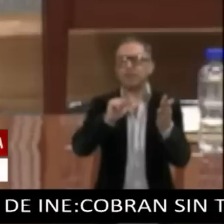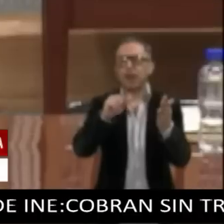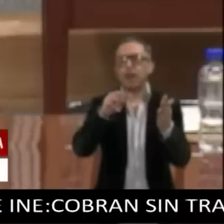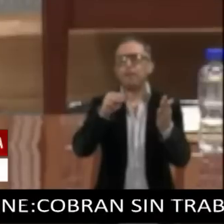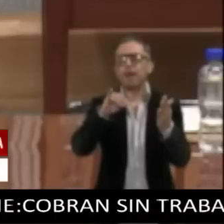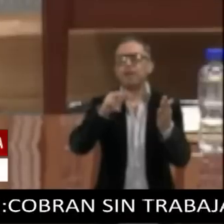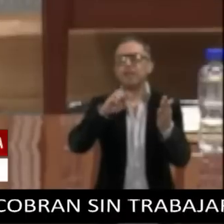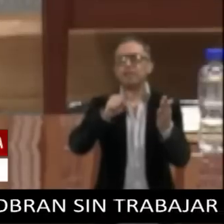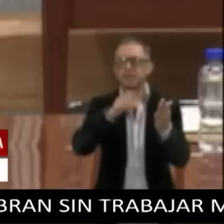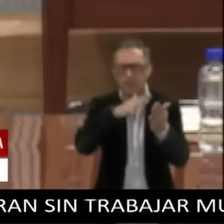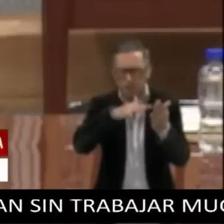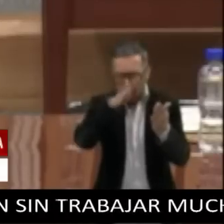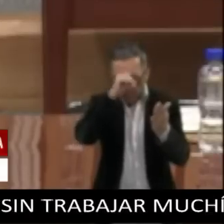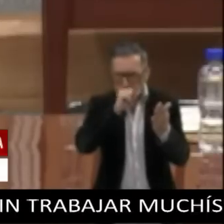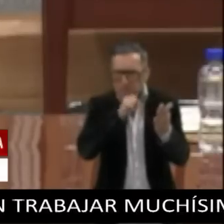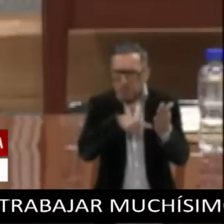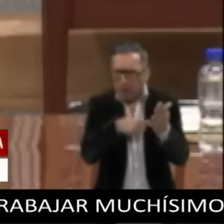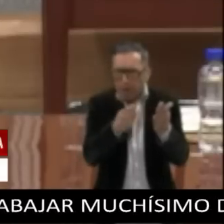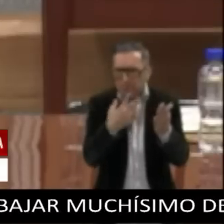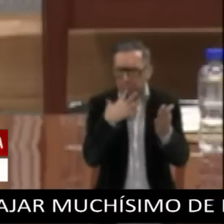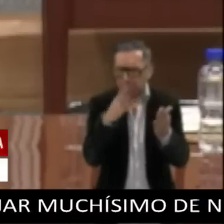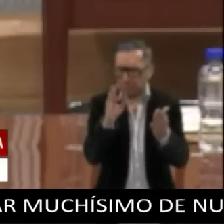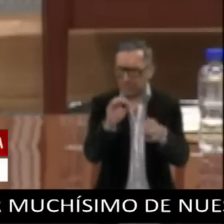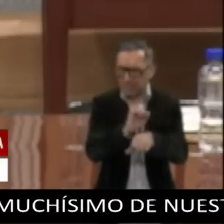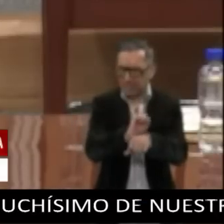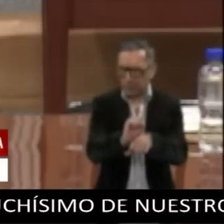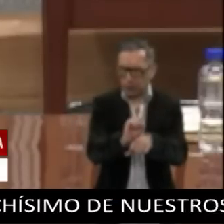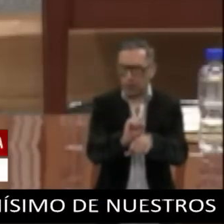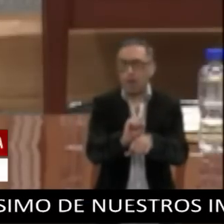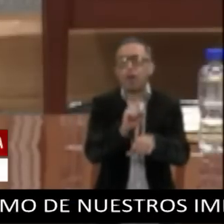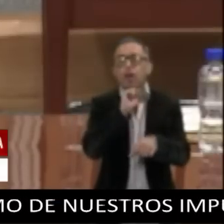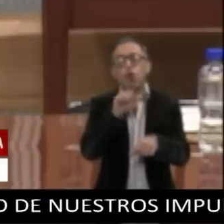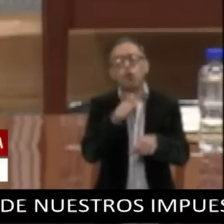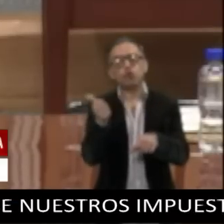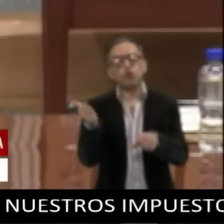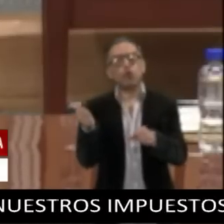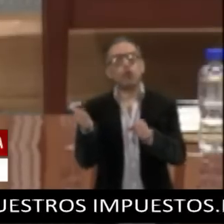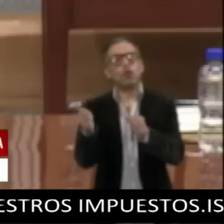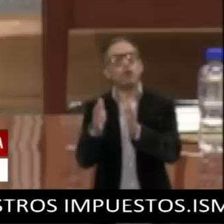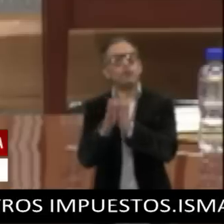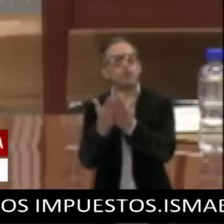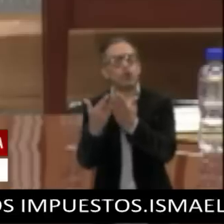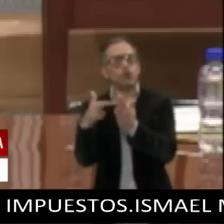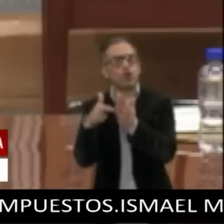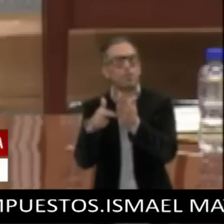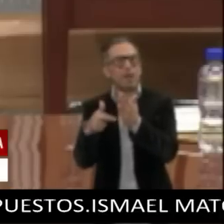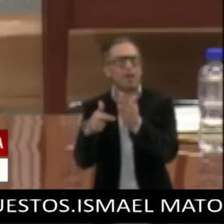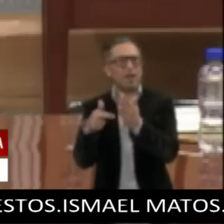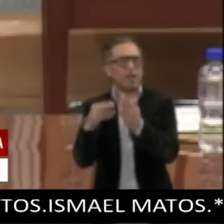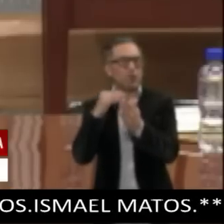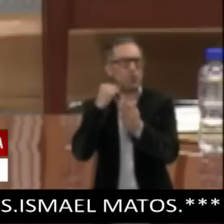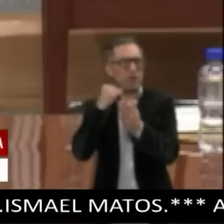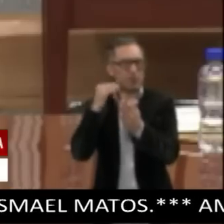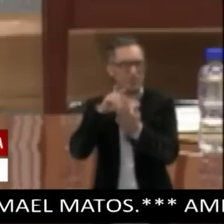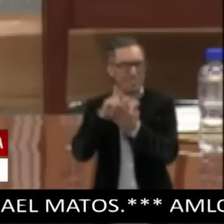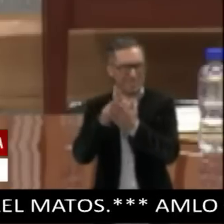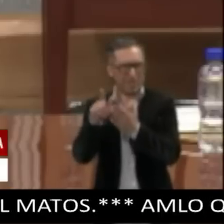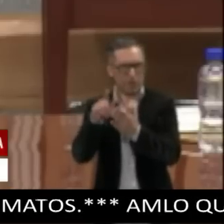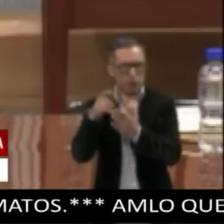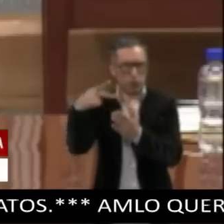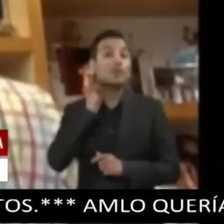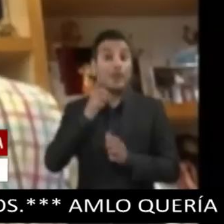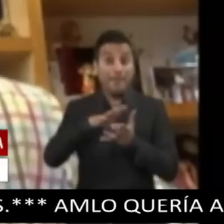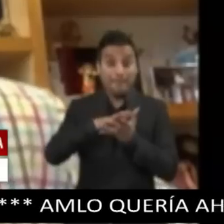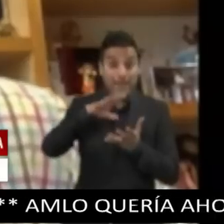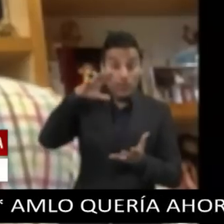están vinculadas con ningún partido político que muestran conocimiento en la materia electoral que traen una trayectoria impecable y yo no dudo de la trayectoria de